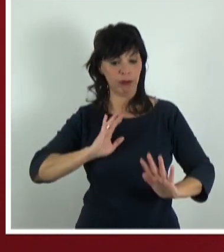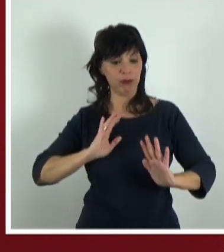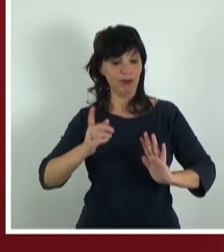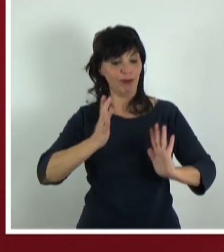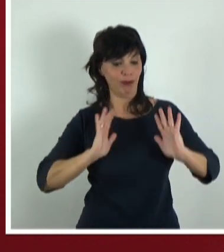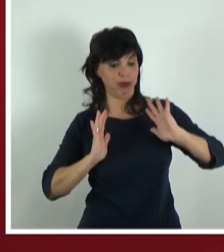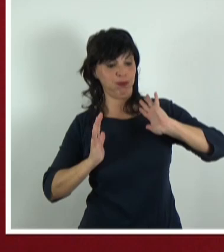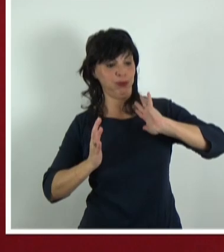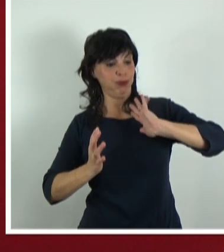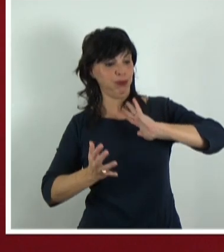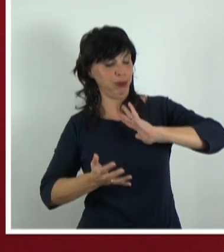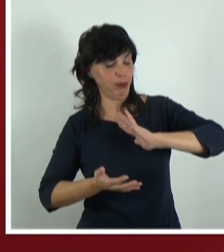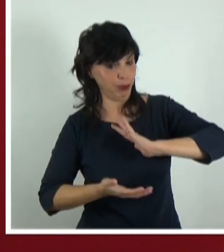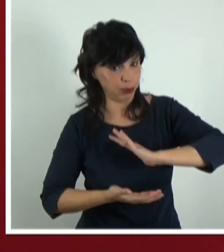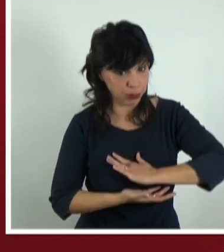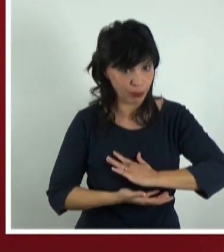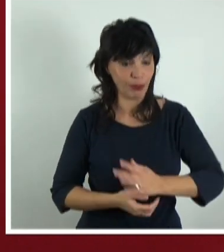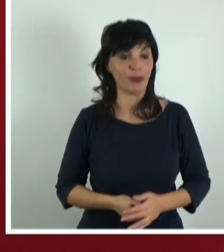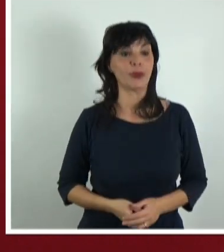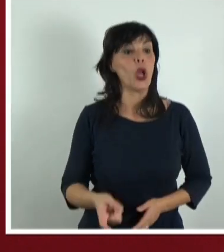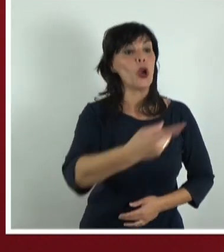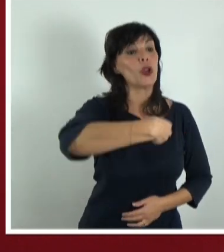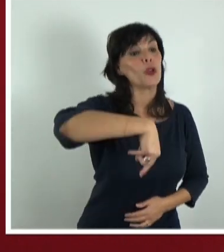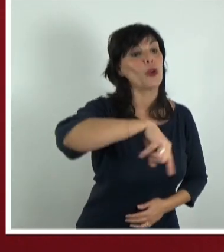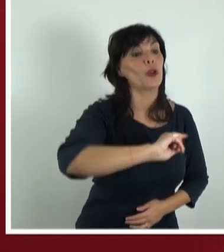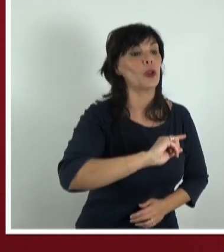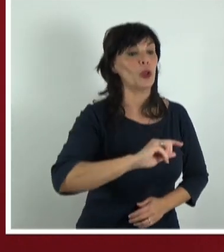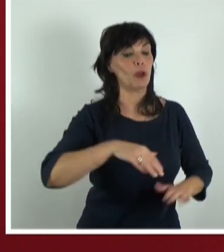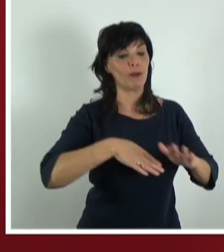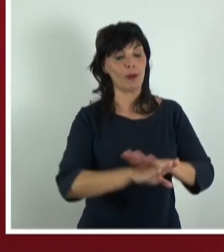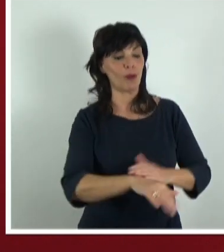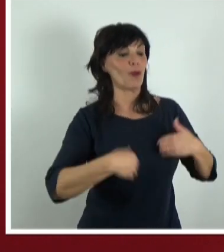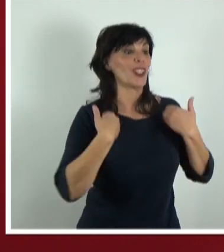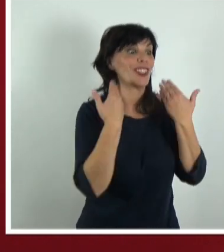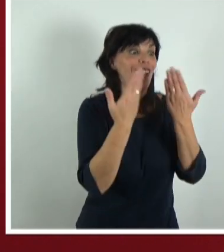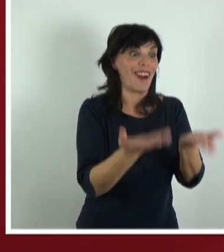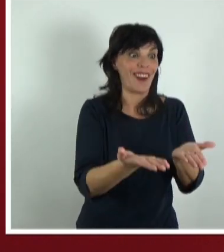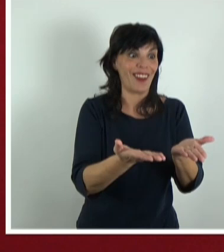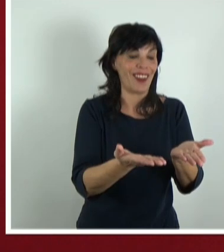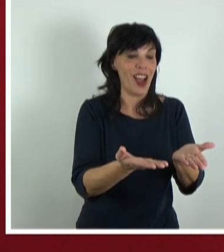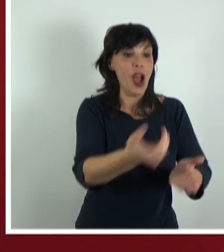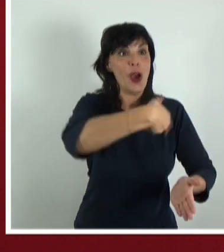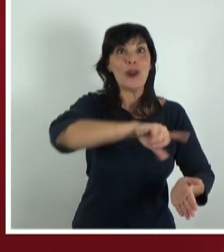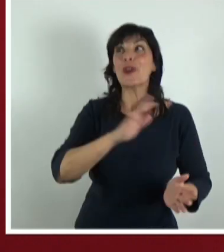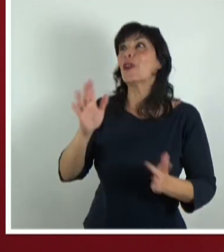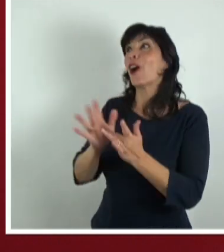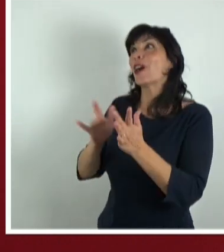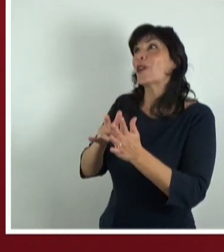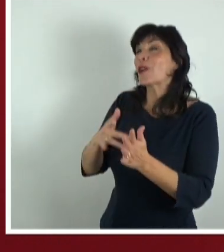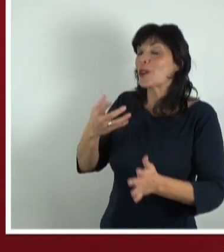Cuando nosotros, por su gracia, le conocemos, cuando le pedimos